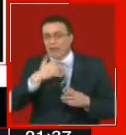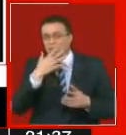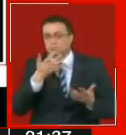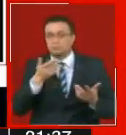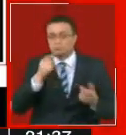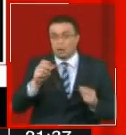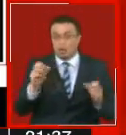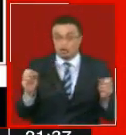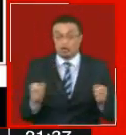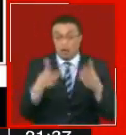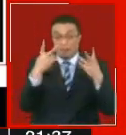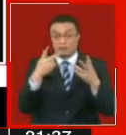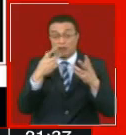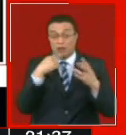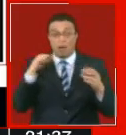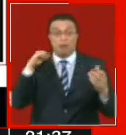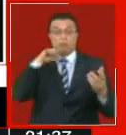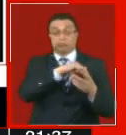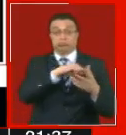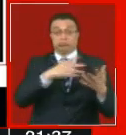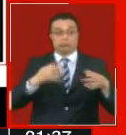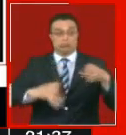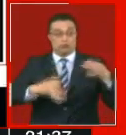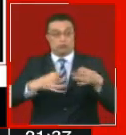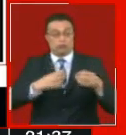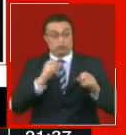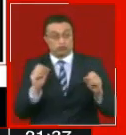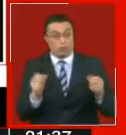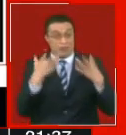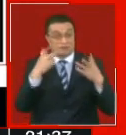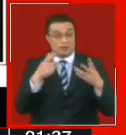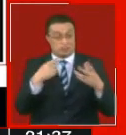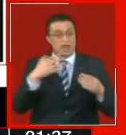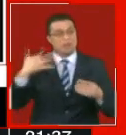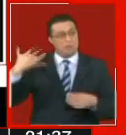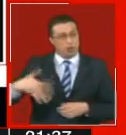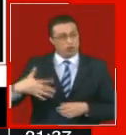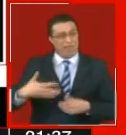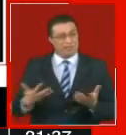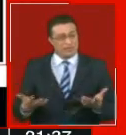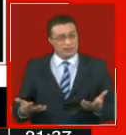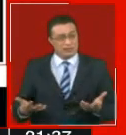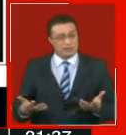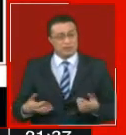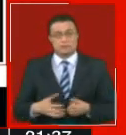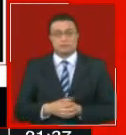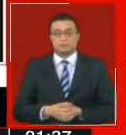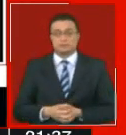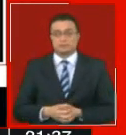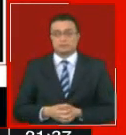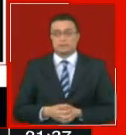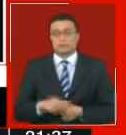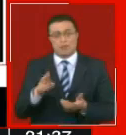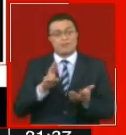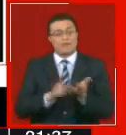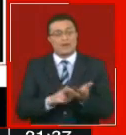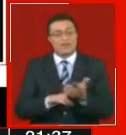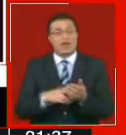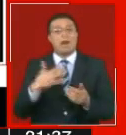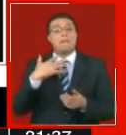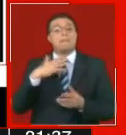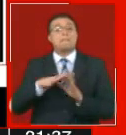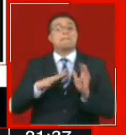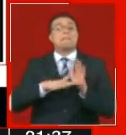sorprender al contrincante judicial al otro país es un elemento relevante la verdad es que más que la